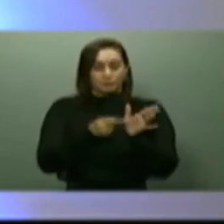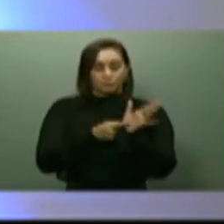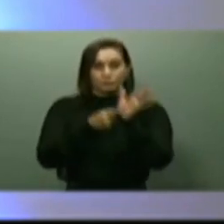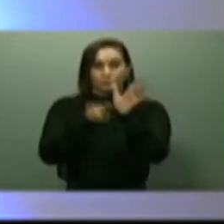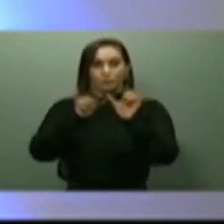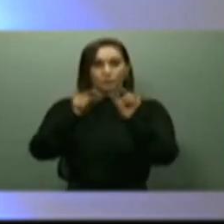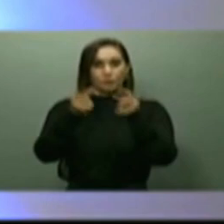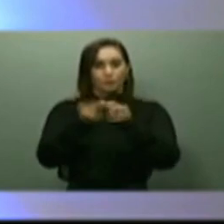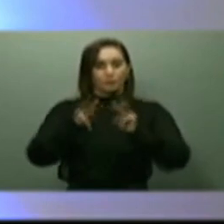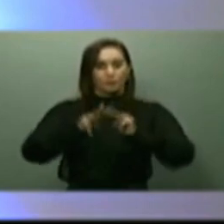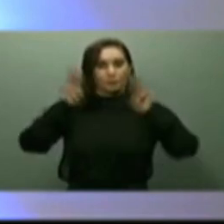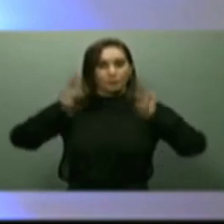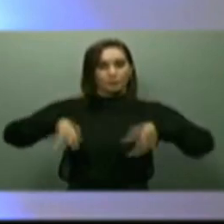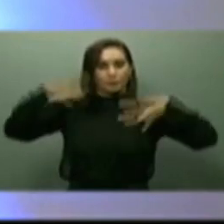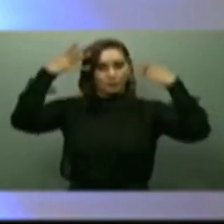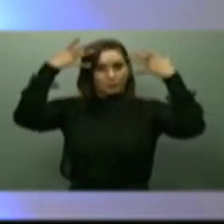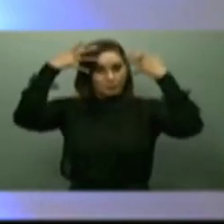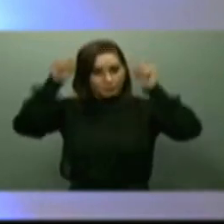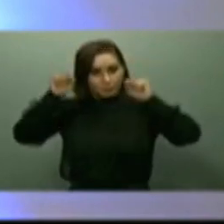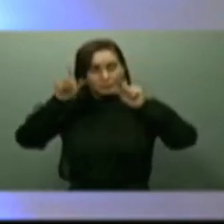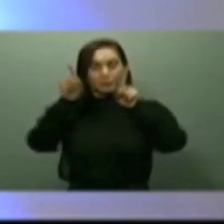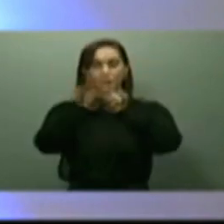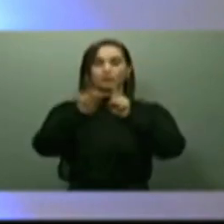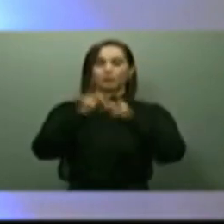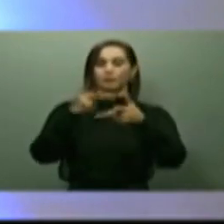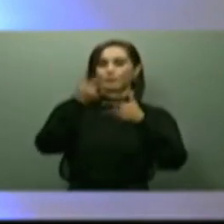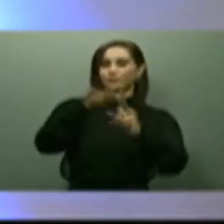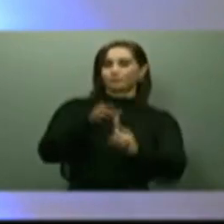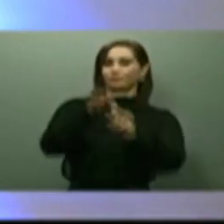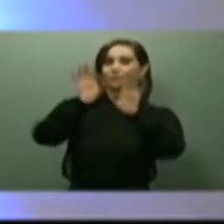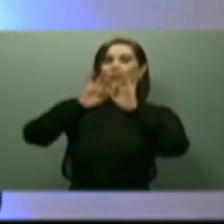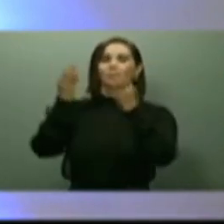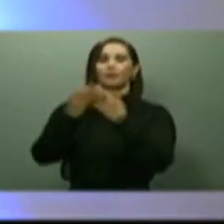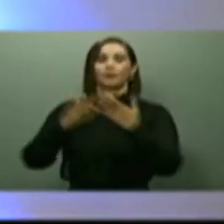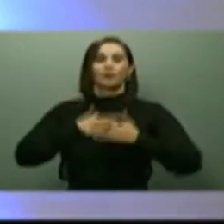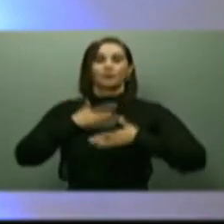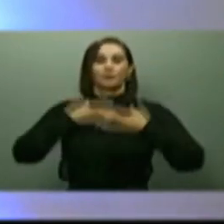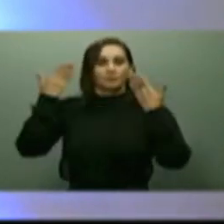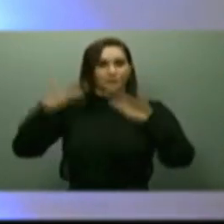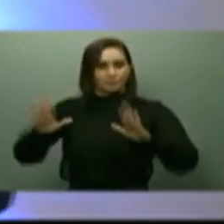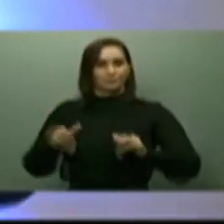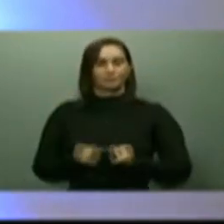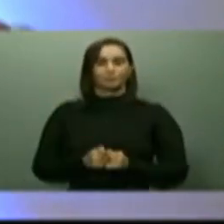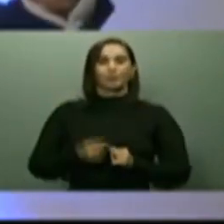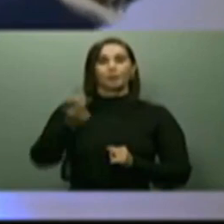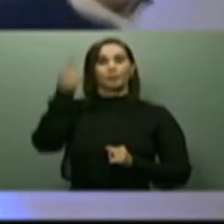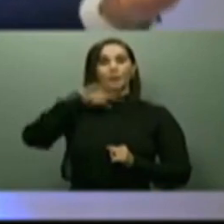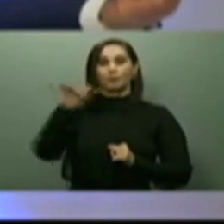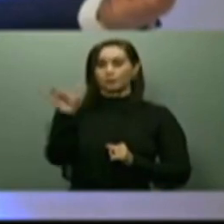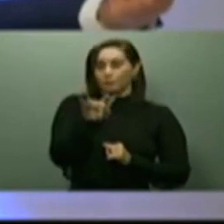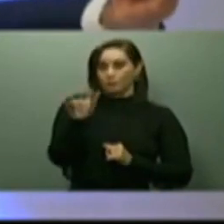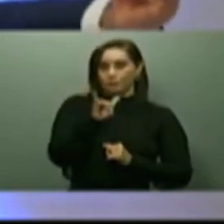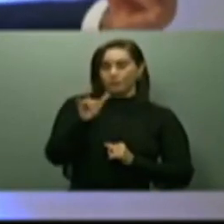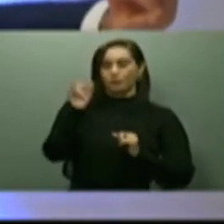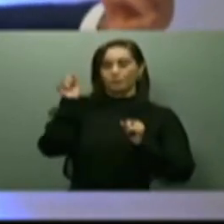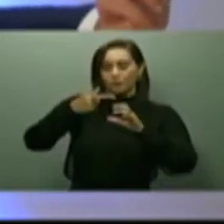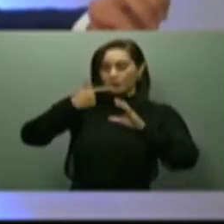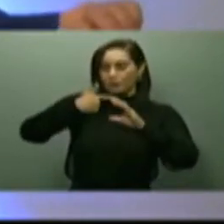gobierno dominicano. El gobierno dominicano presentó un estudio, y el presidente, de hecho, en esa conversación con los periodistas hizo